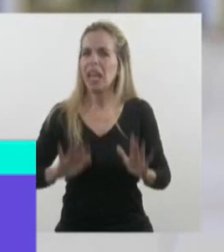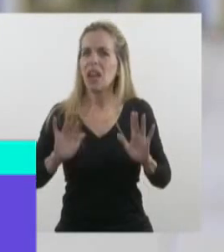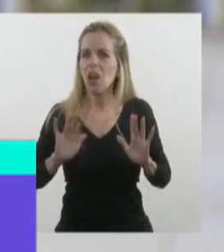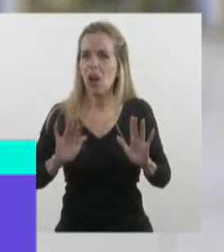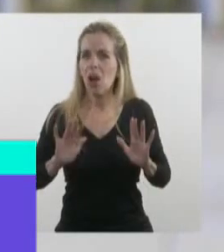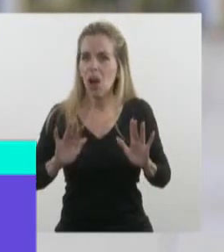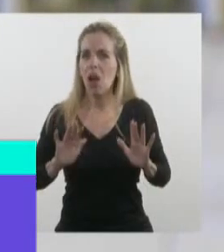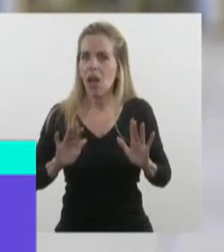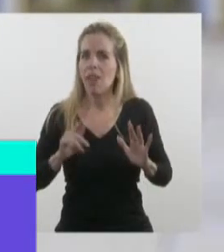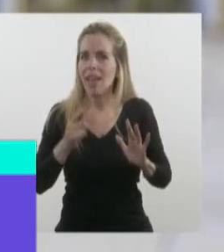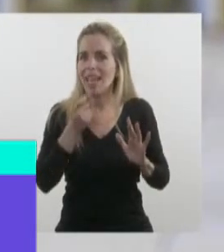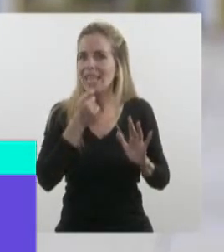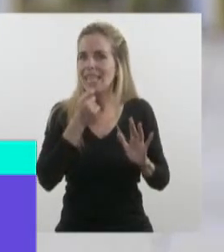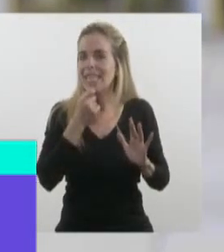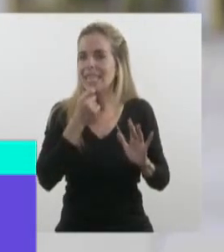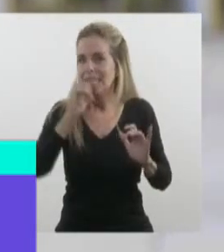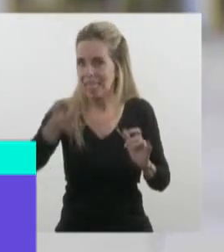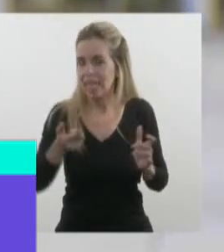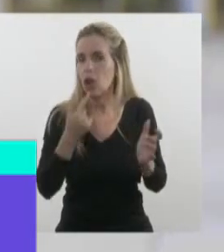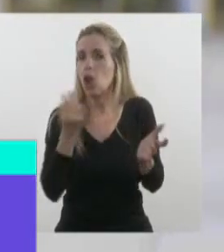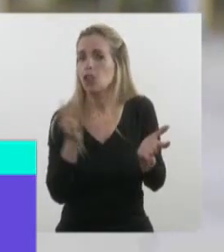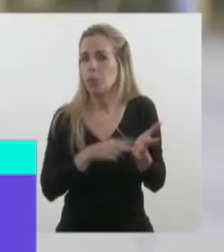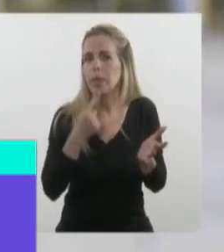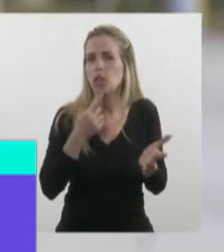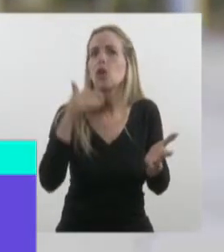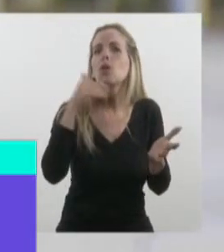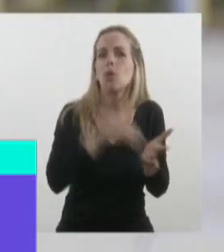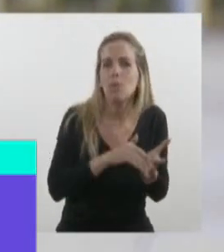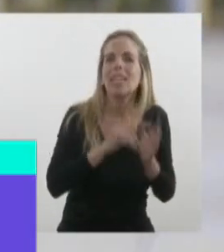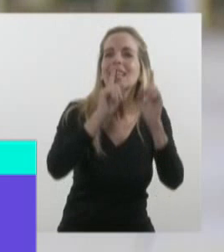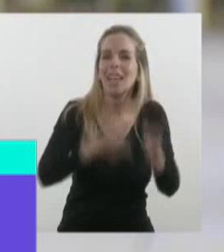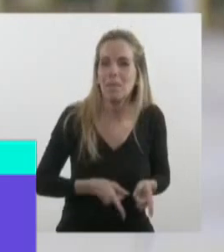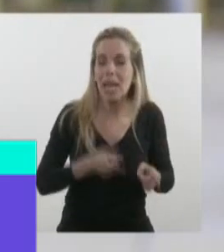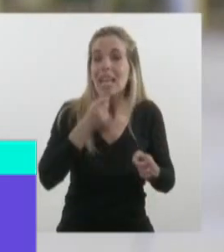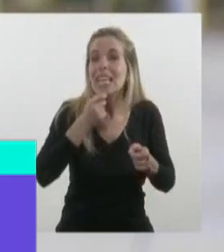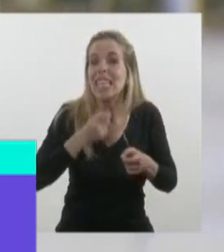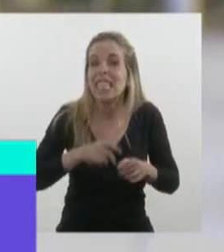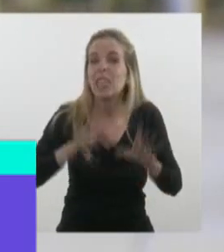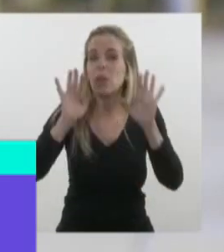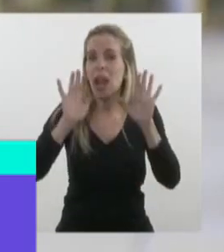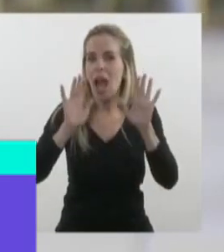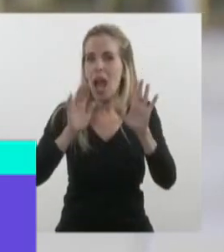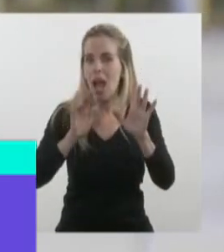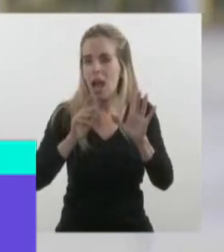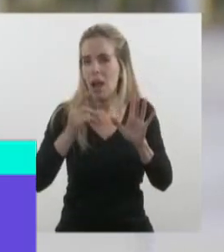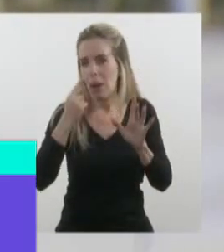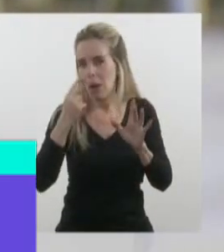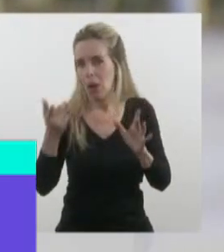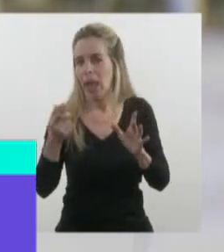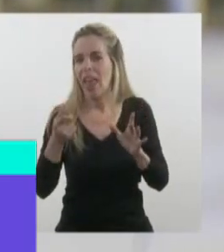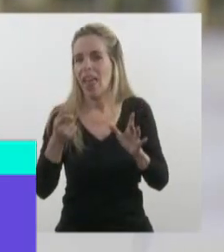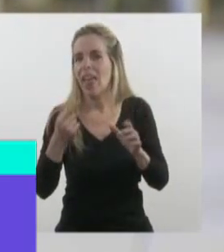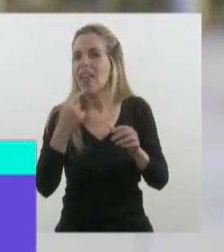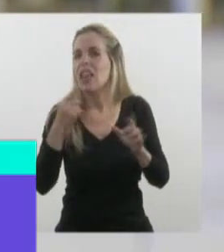de que con las tarifas cumplí con los argentinos. Y si hubiera seguido lo que indicaba